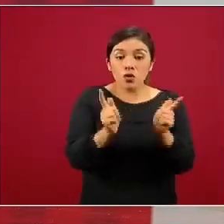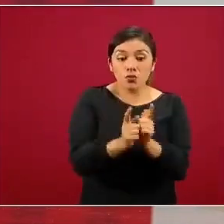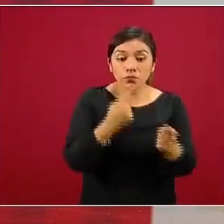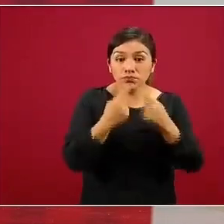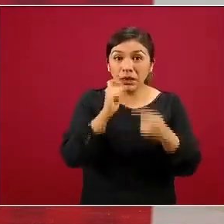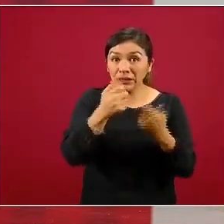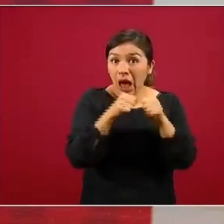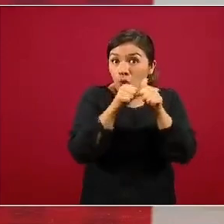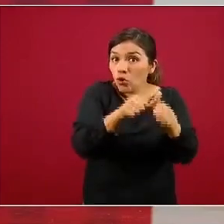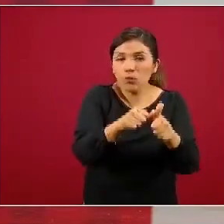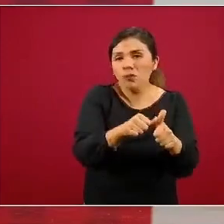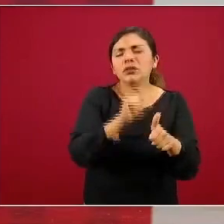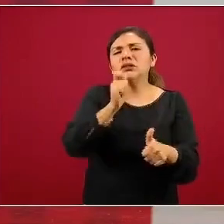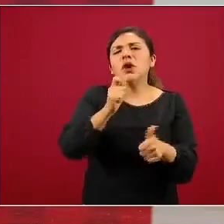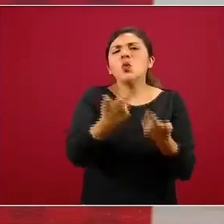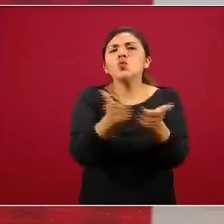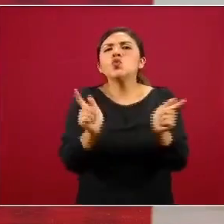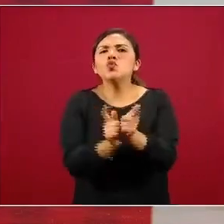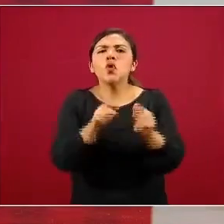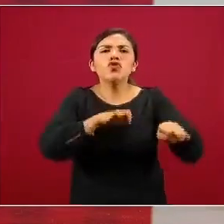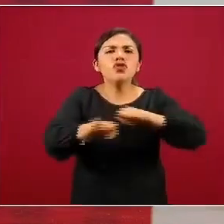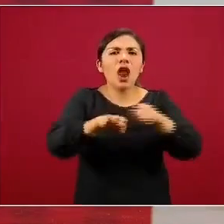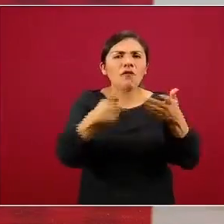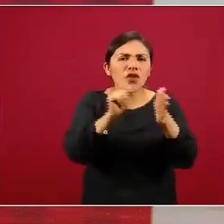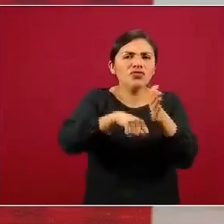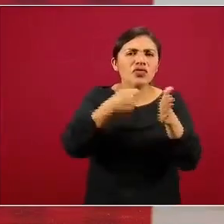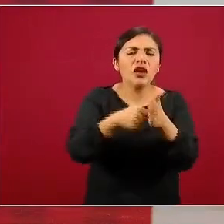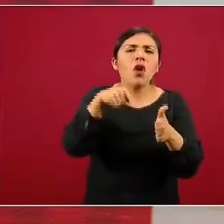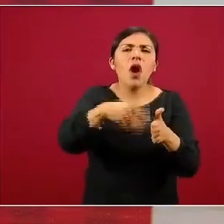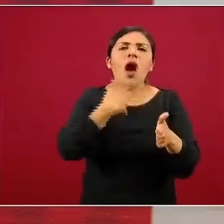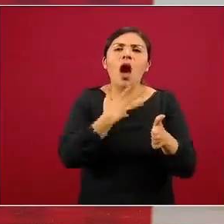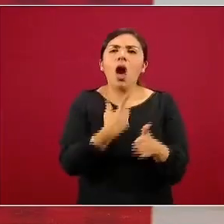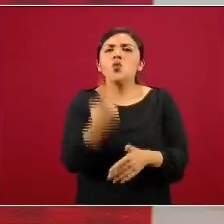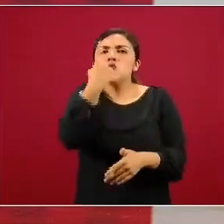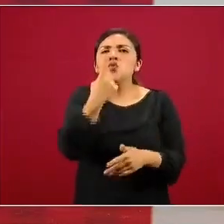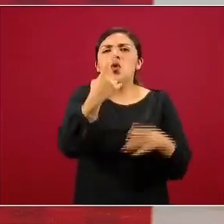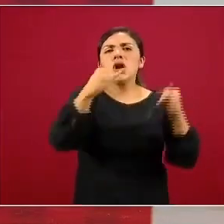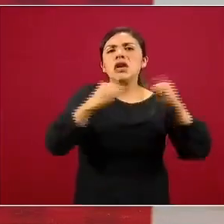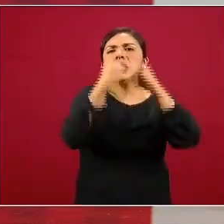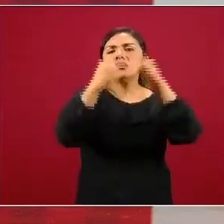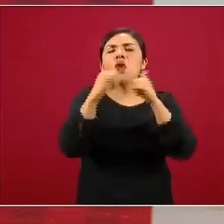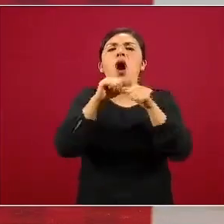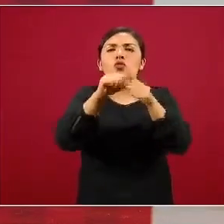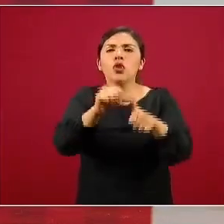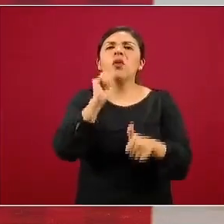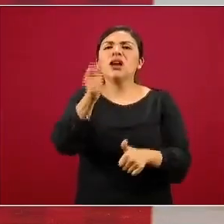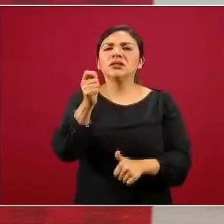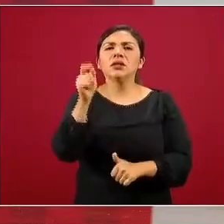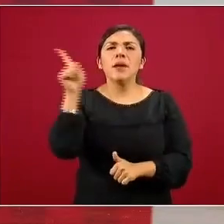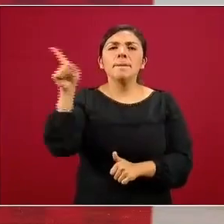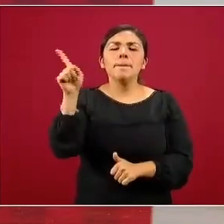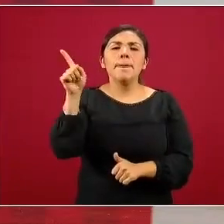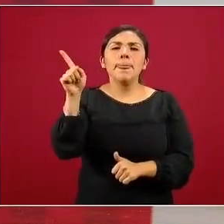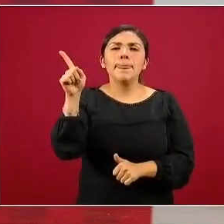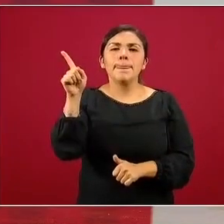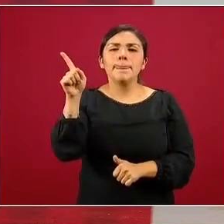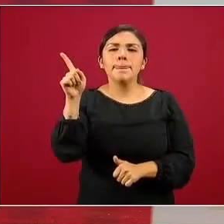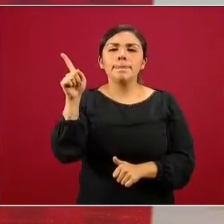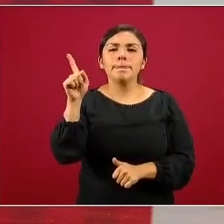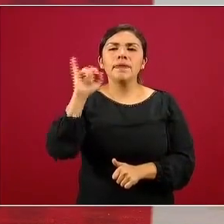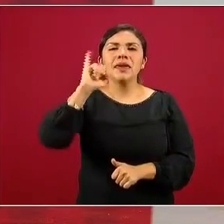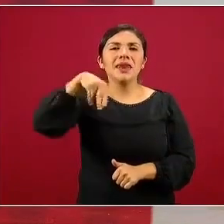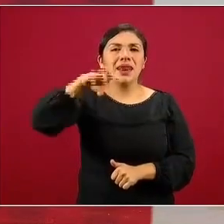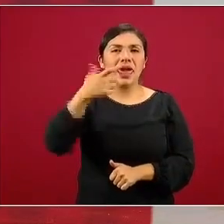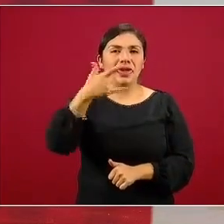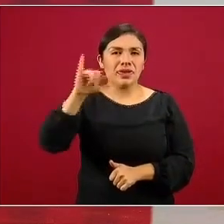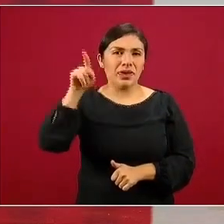es autónomo, es un comité técnico de trabajo. Participa una de las instituciones autónomas, que es el Instituto